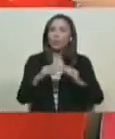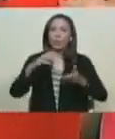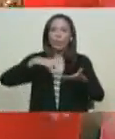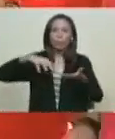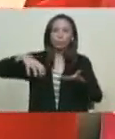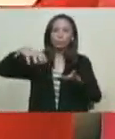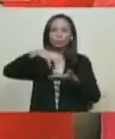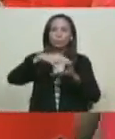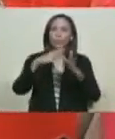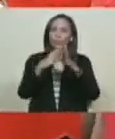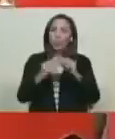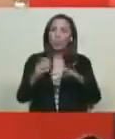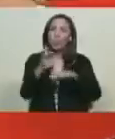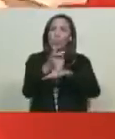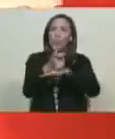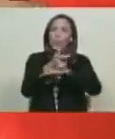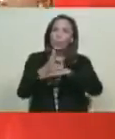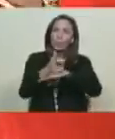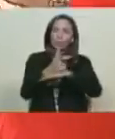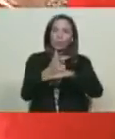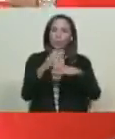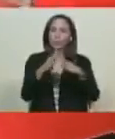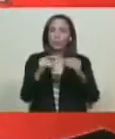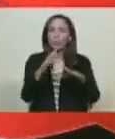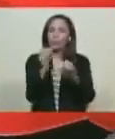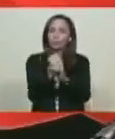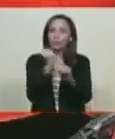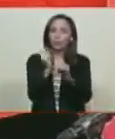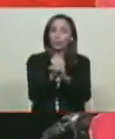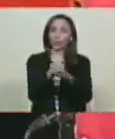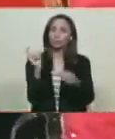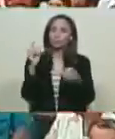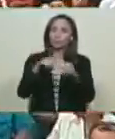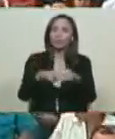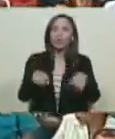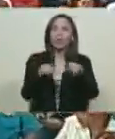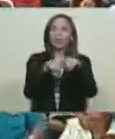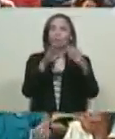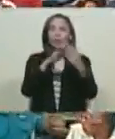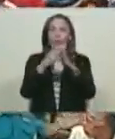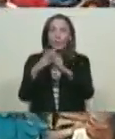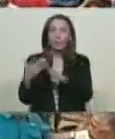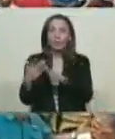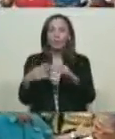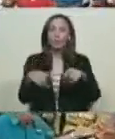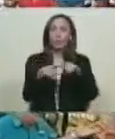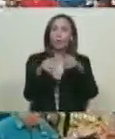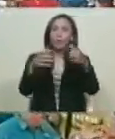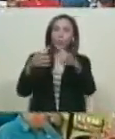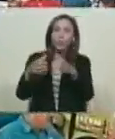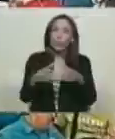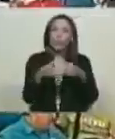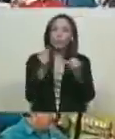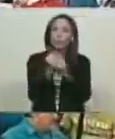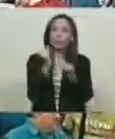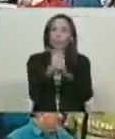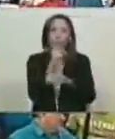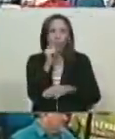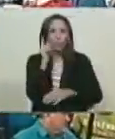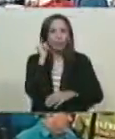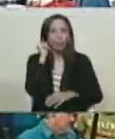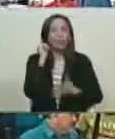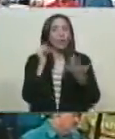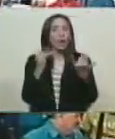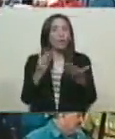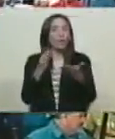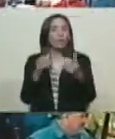sectores obreros de la patria, incluyendo los consejos productivos de trabajadores y trabajadoras. Vamos